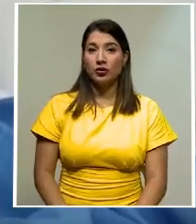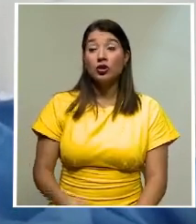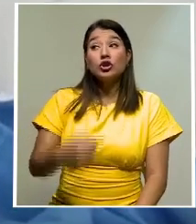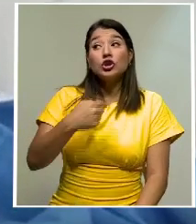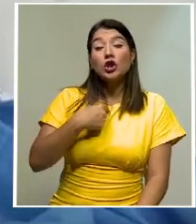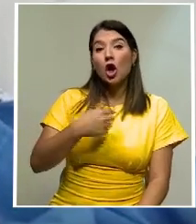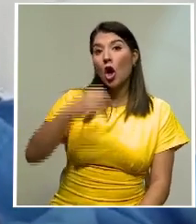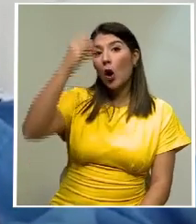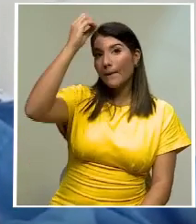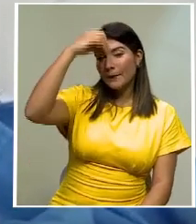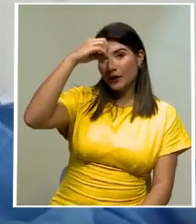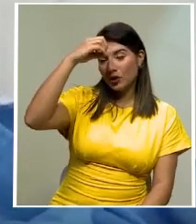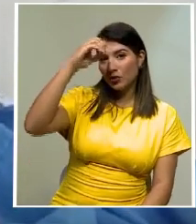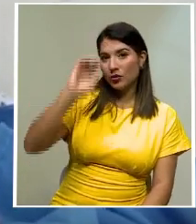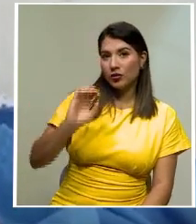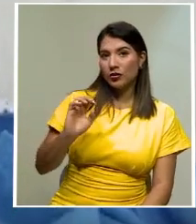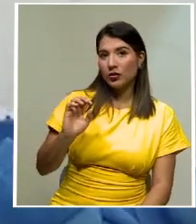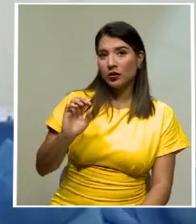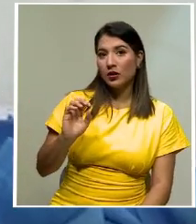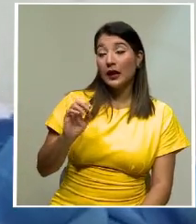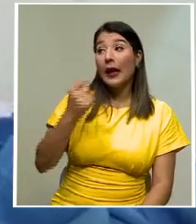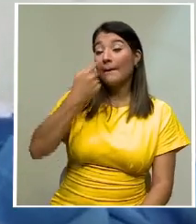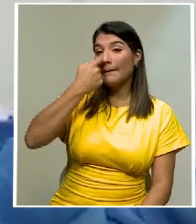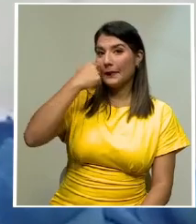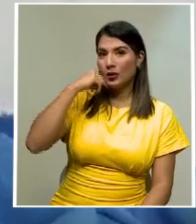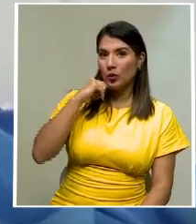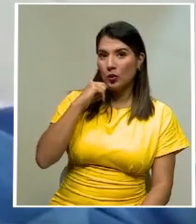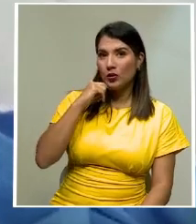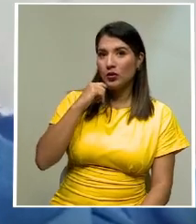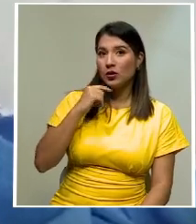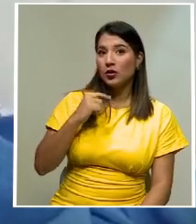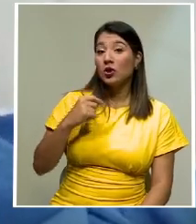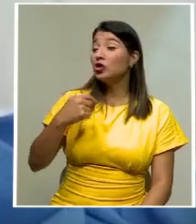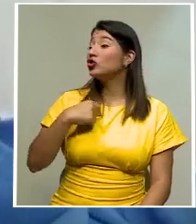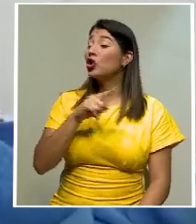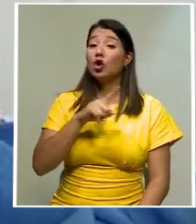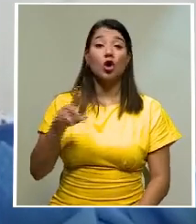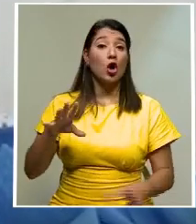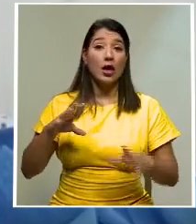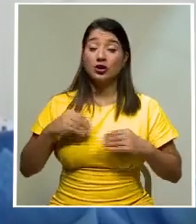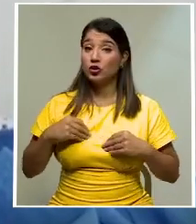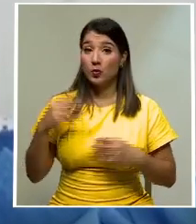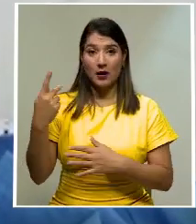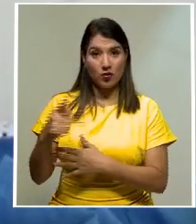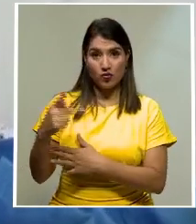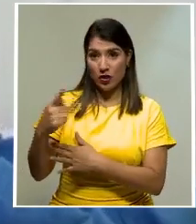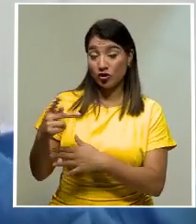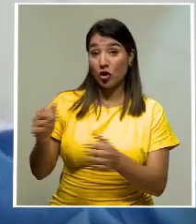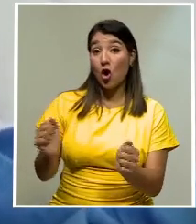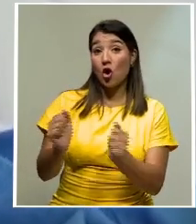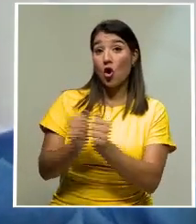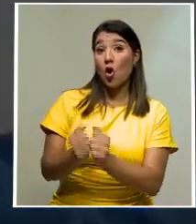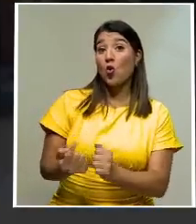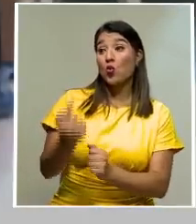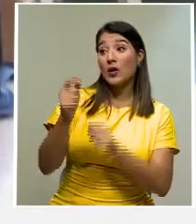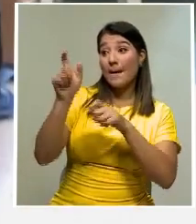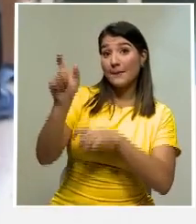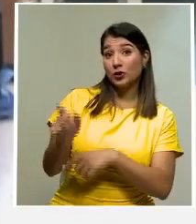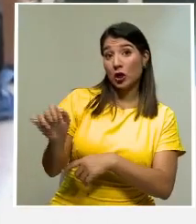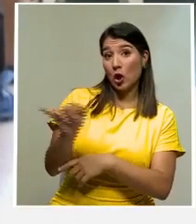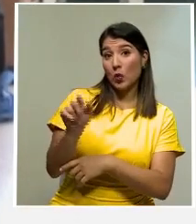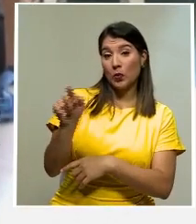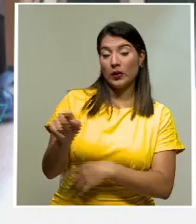opino decir que lo entuben. Yo no me arriesgo, es decir, con un paciente como él.